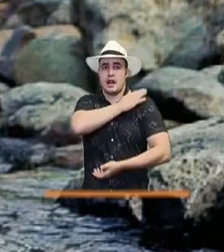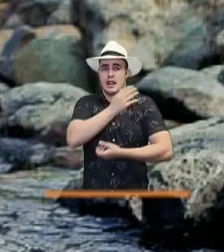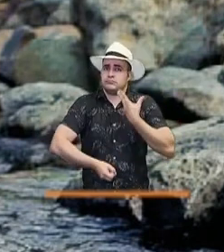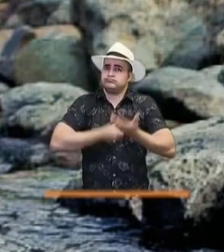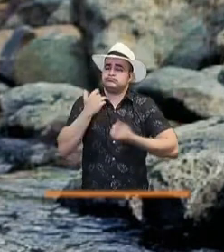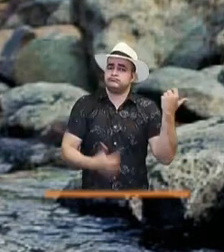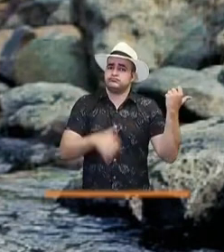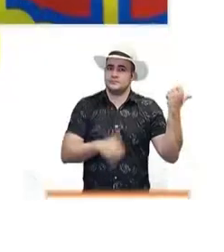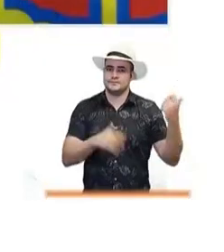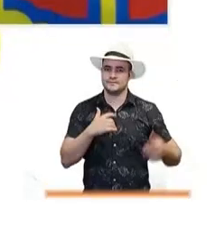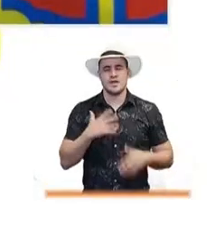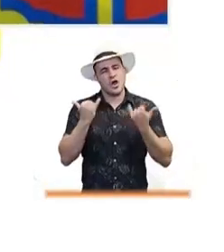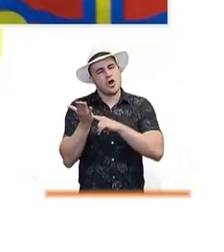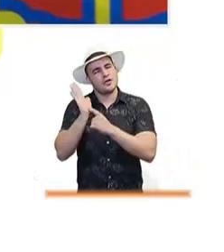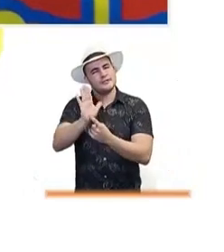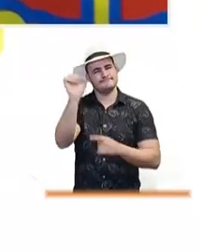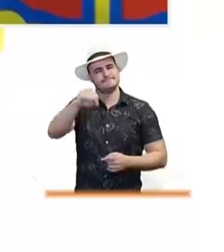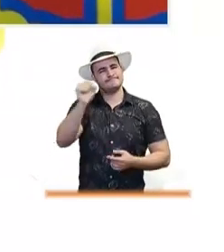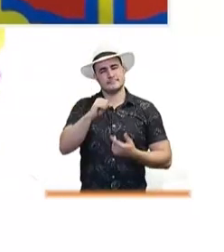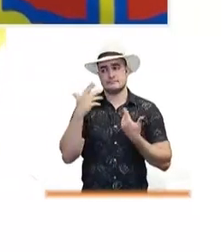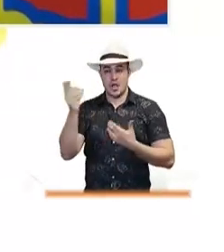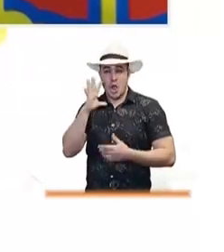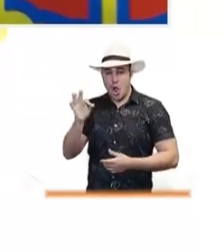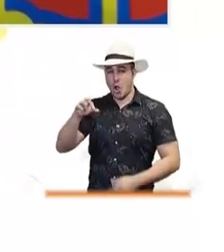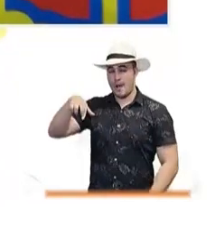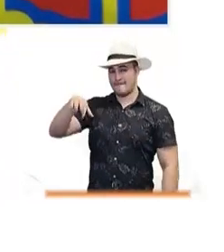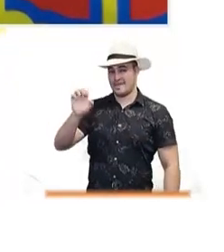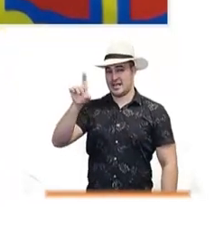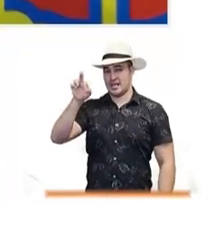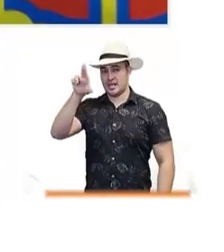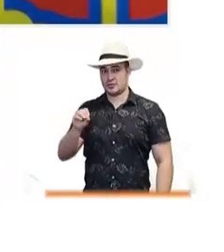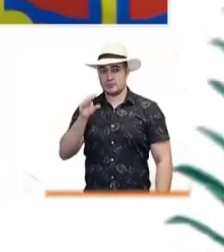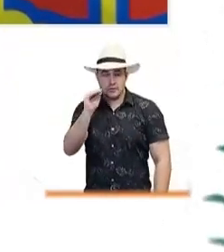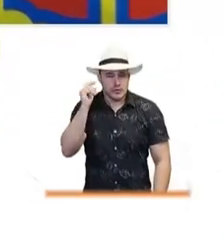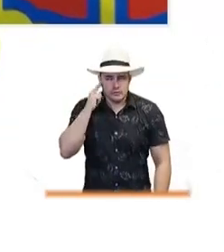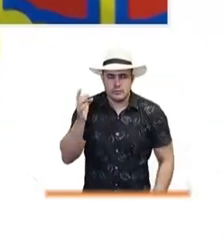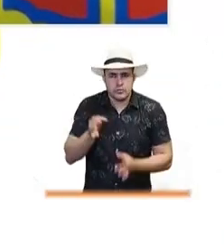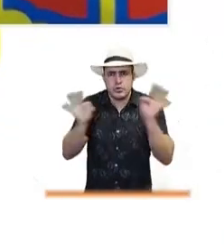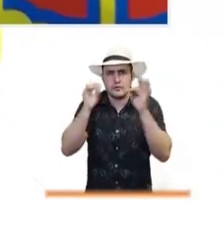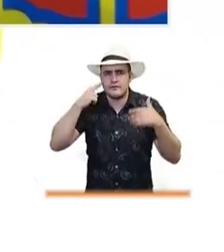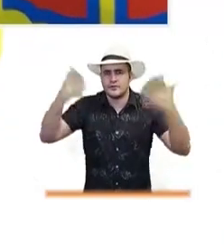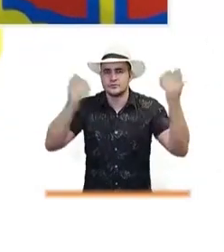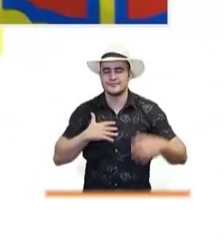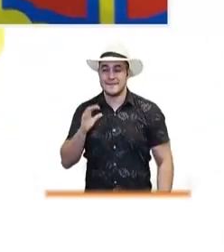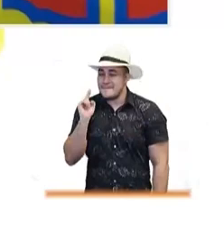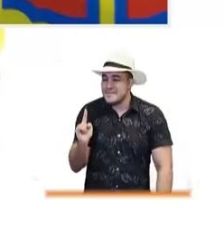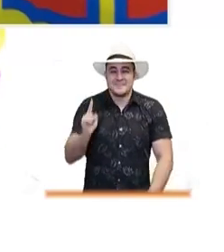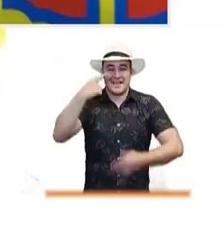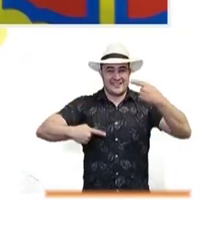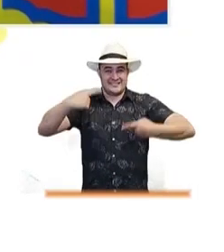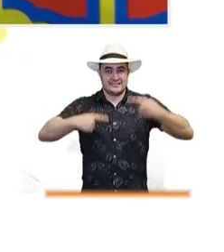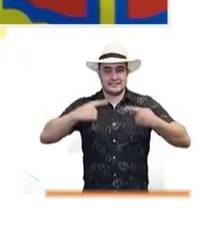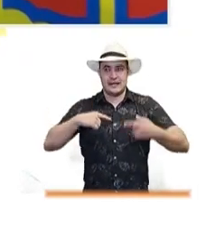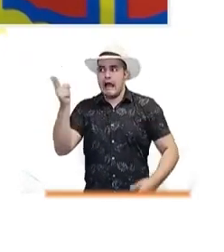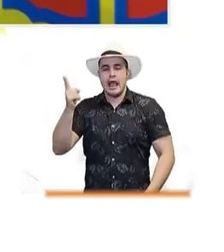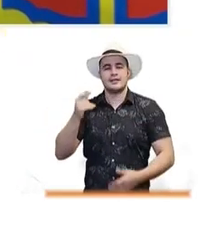lo importante que era. ¿Saben por qué era importante? Pedrito fue el creador del primer festival de la historia, cuya final se realizó en el